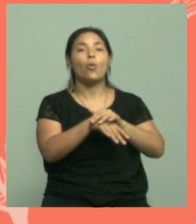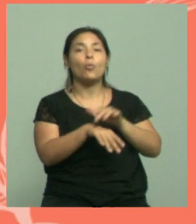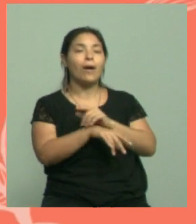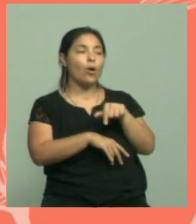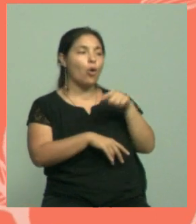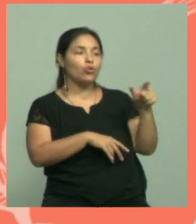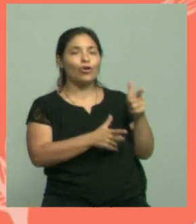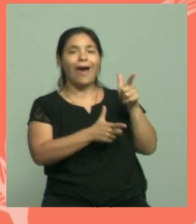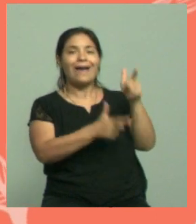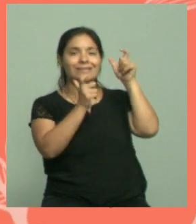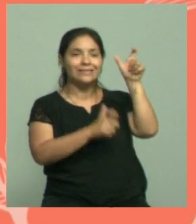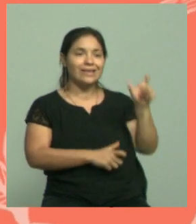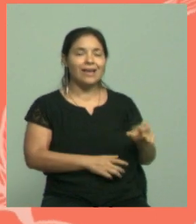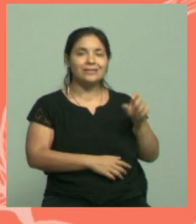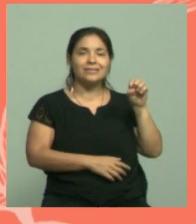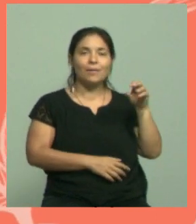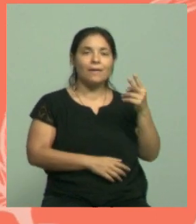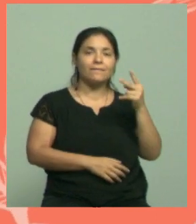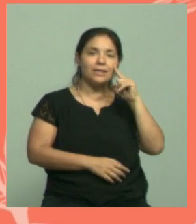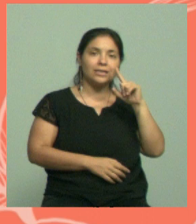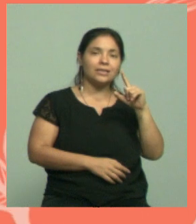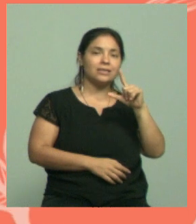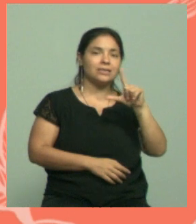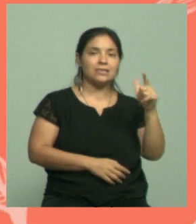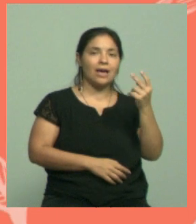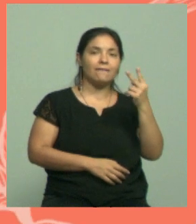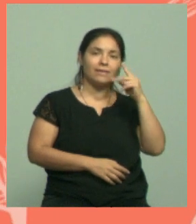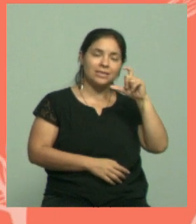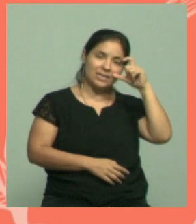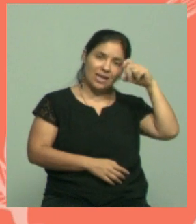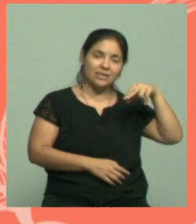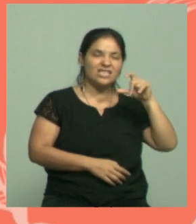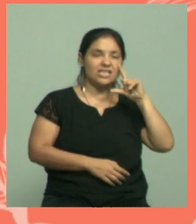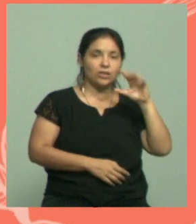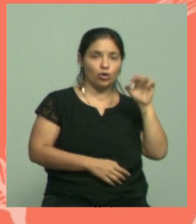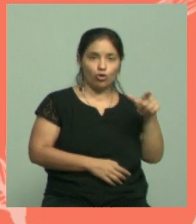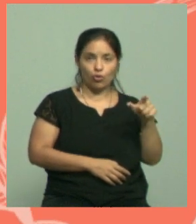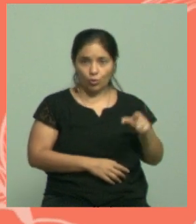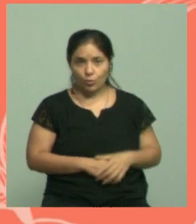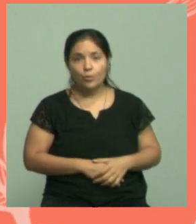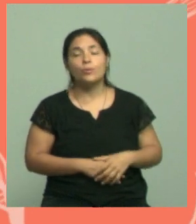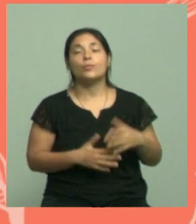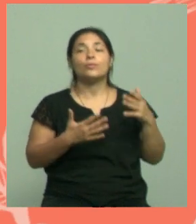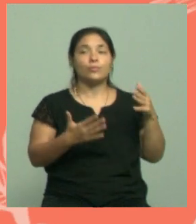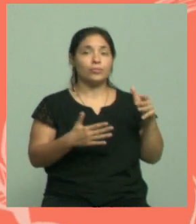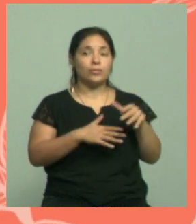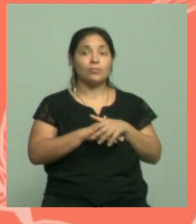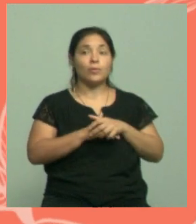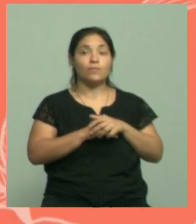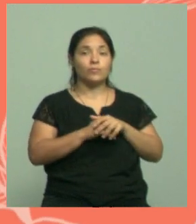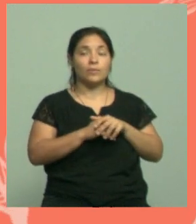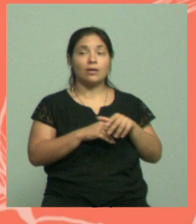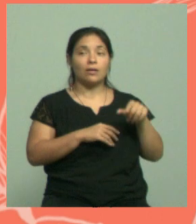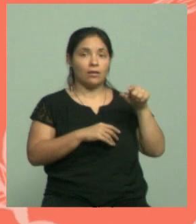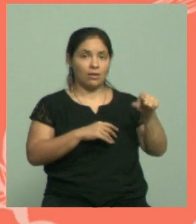presidencial que picaba en punto, por lo menos tenía una fuerza importante de cara a las elecciones presidenciales. Esto generó